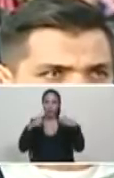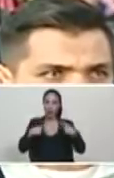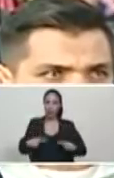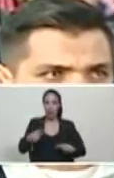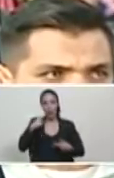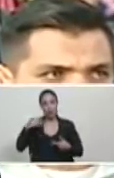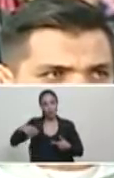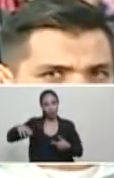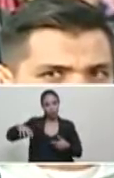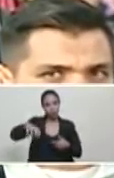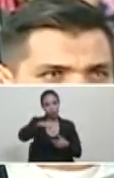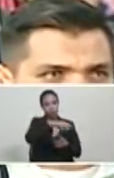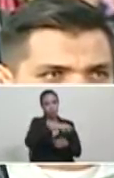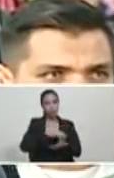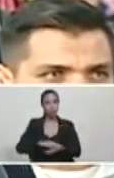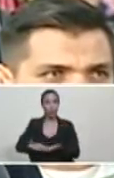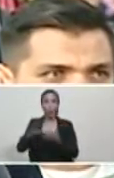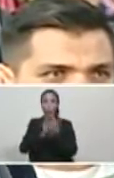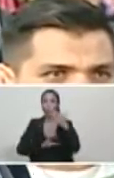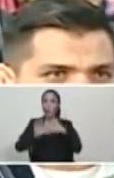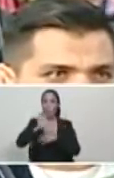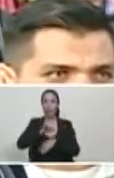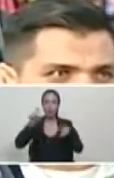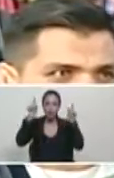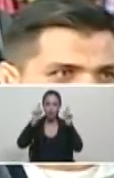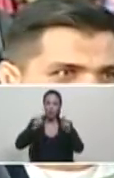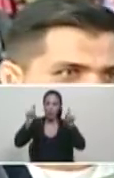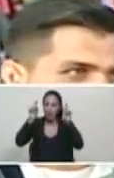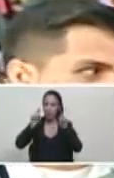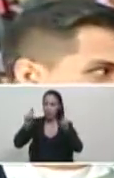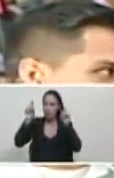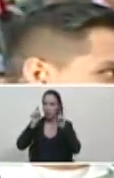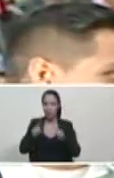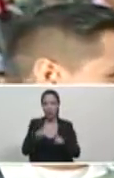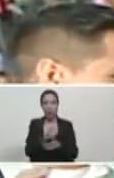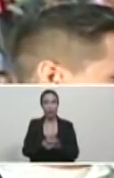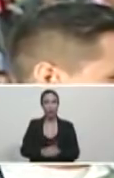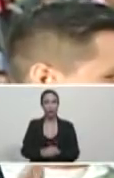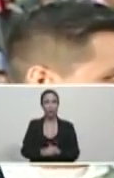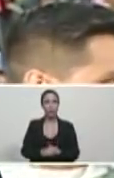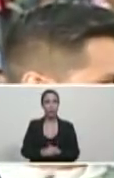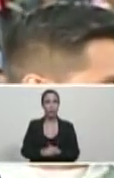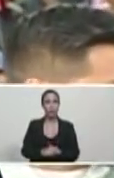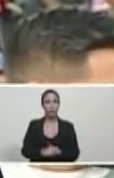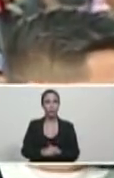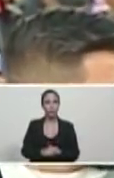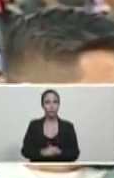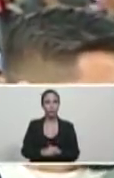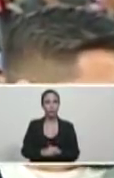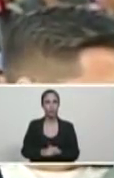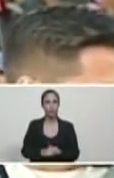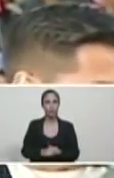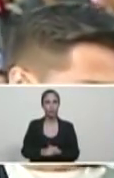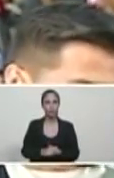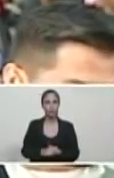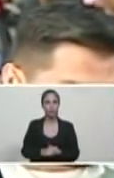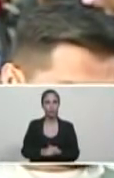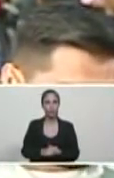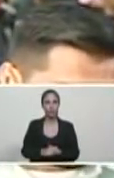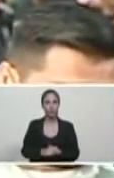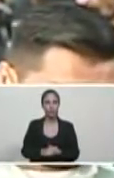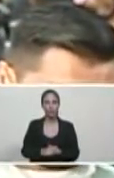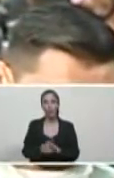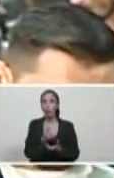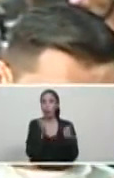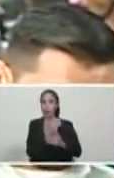conformar a los niños y niñas de Venezuela a conocer la paz, a conocer el amor que nos conoció Chávez. Con el presidente